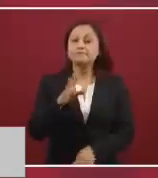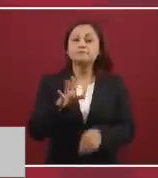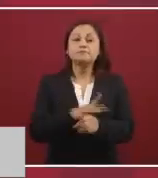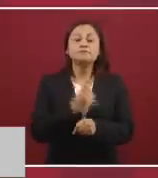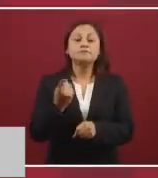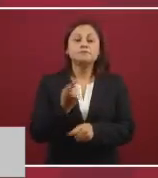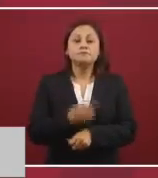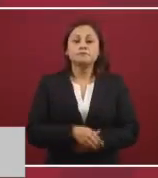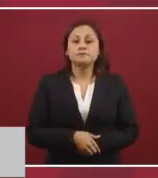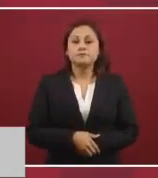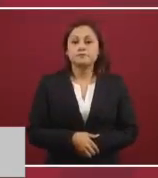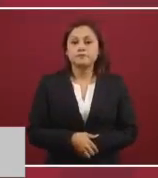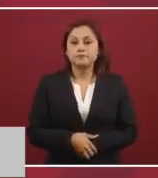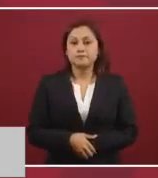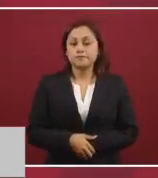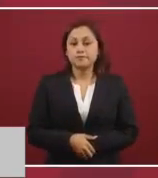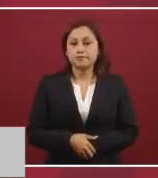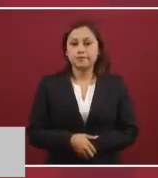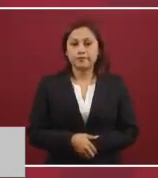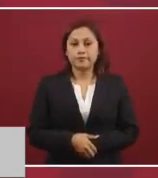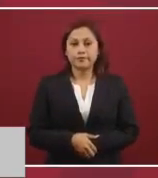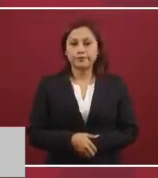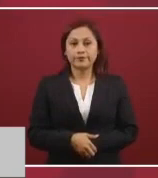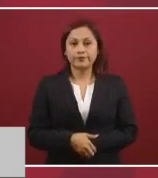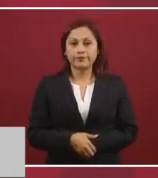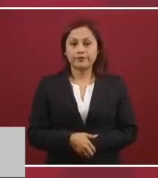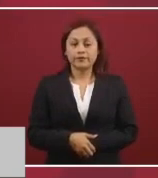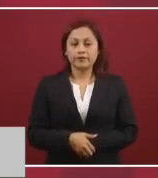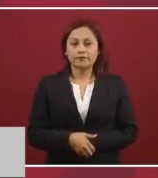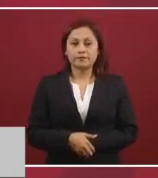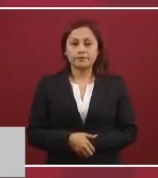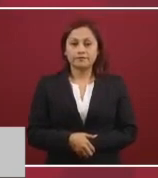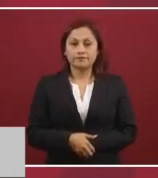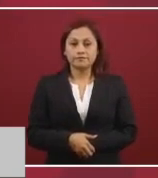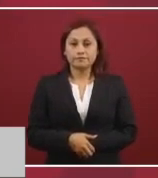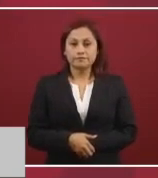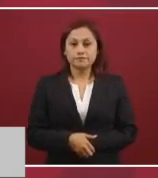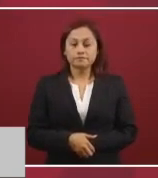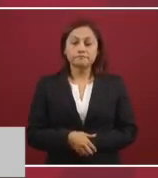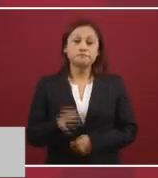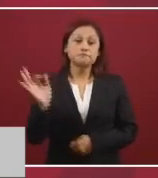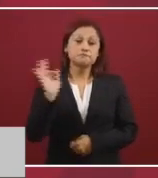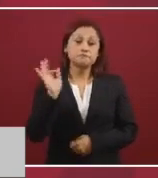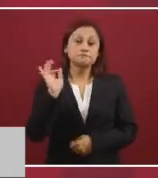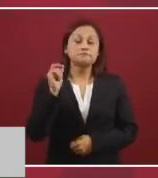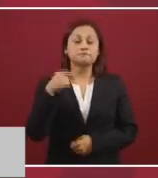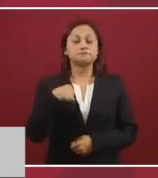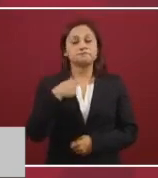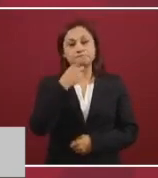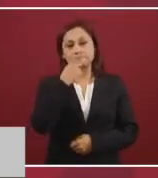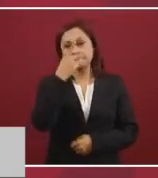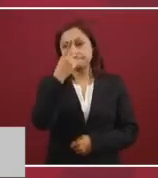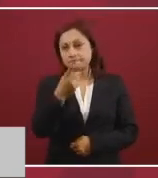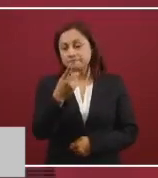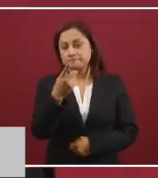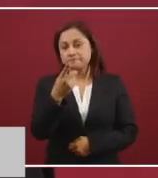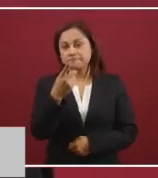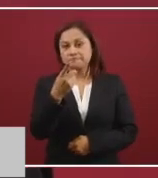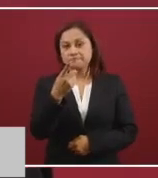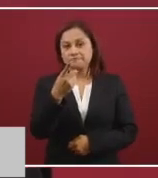La mayoría en el Congreso ha permitido realizar los cambios del marco legal que sentarán las bases para el resurgimiento de México.